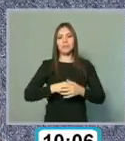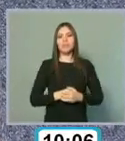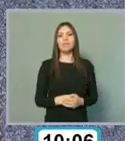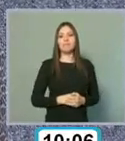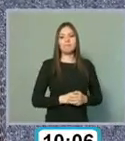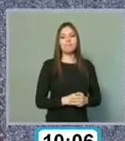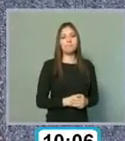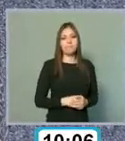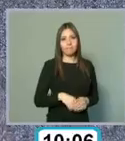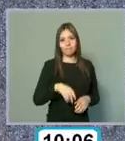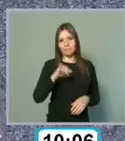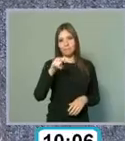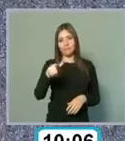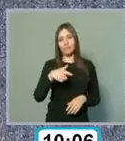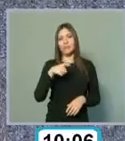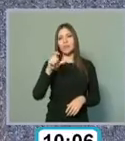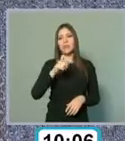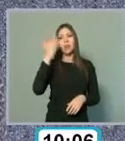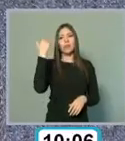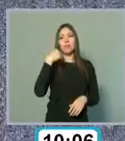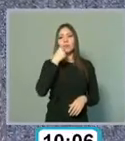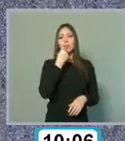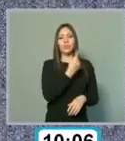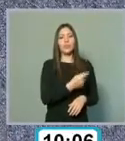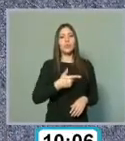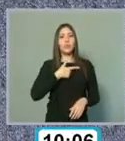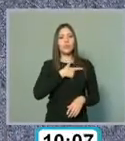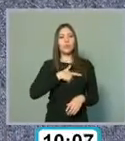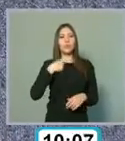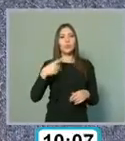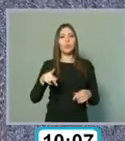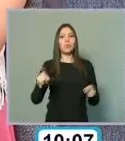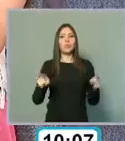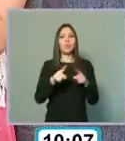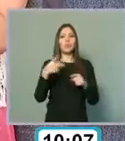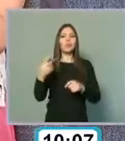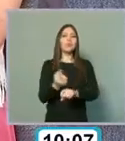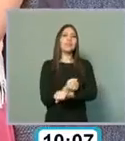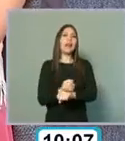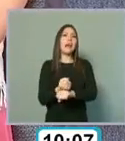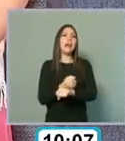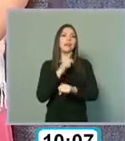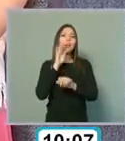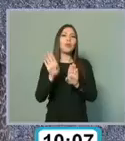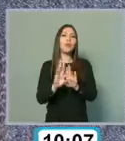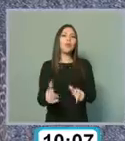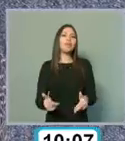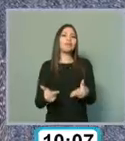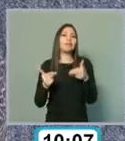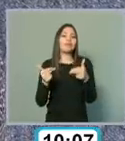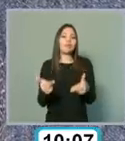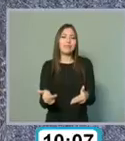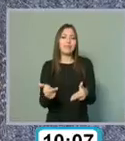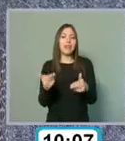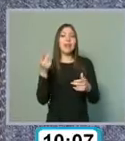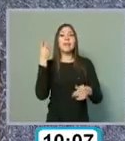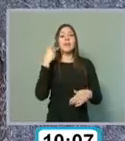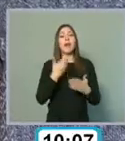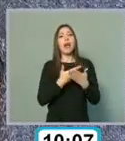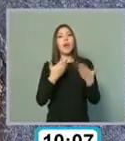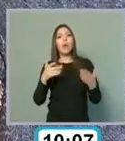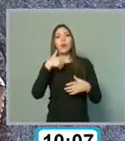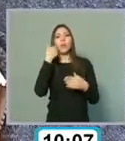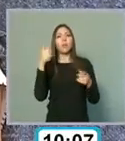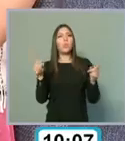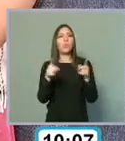la música tradicional desde muy pequeña, digamos que lo llevo en la sangre, y ahora quise mezclar con otras vertientes musicales que